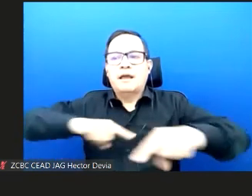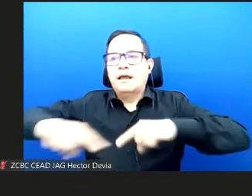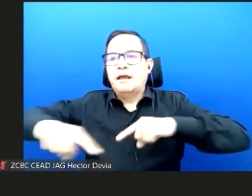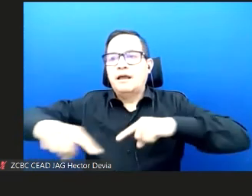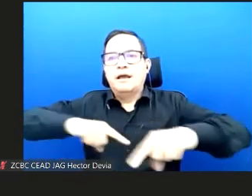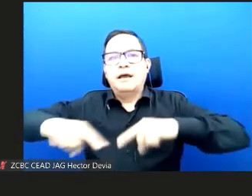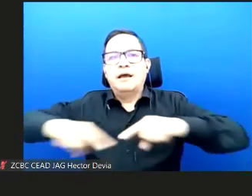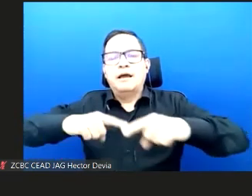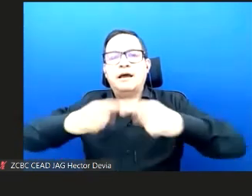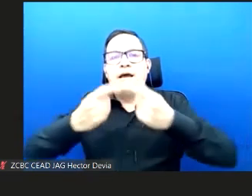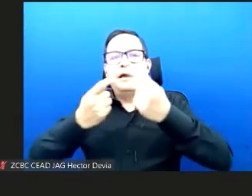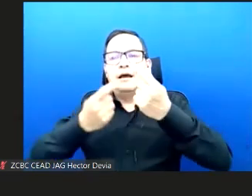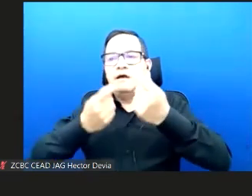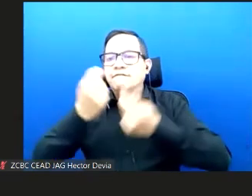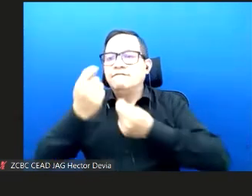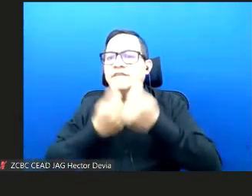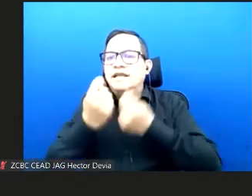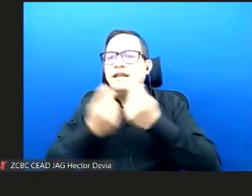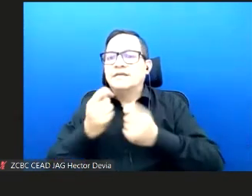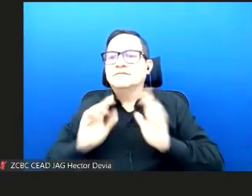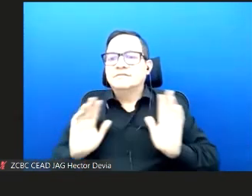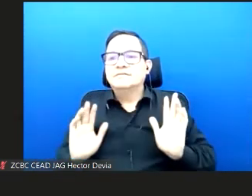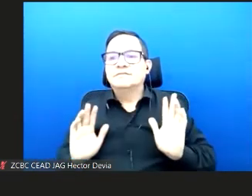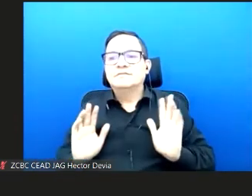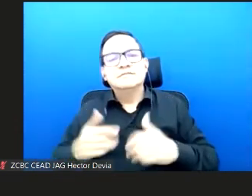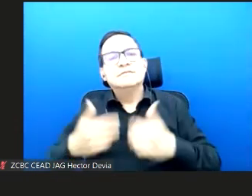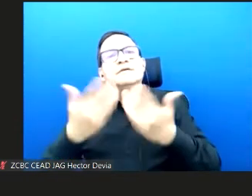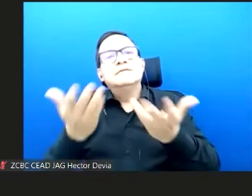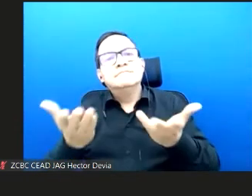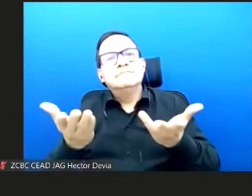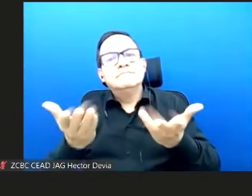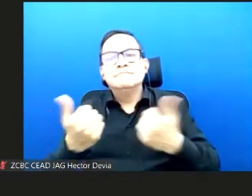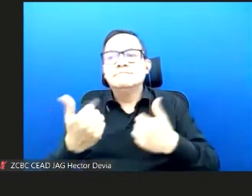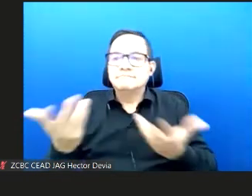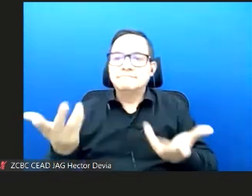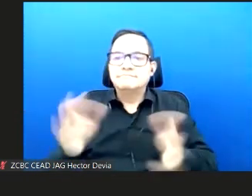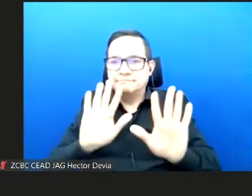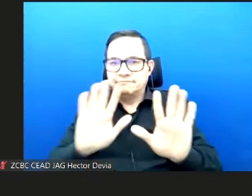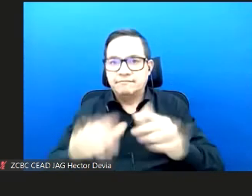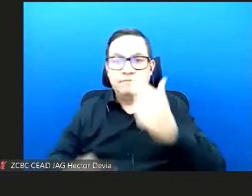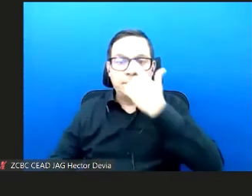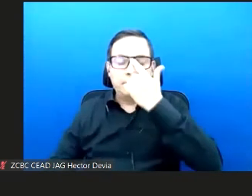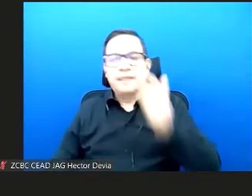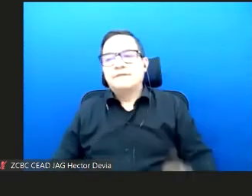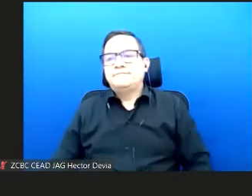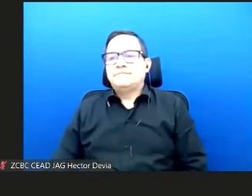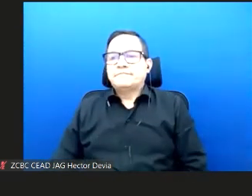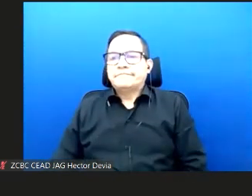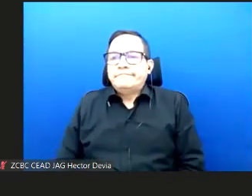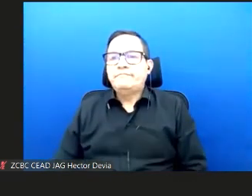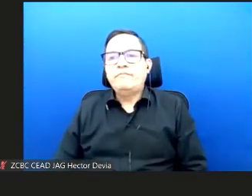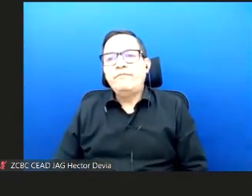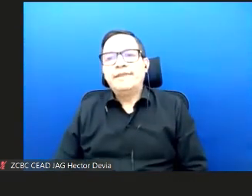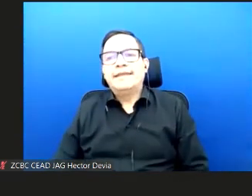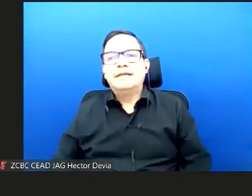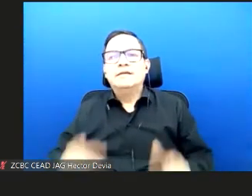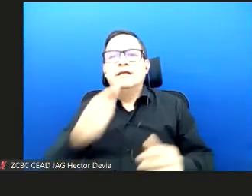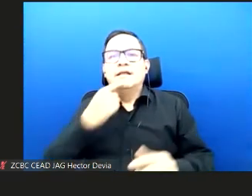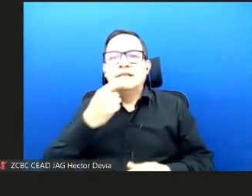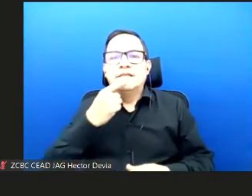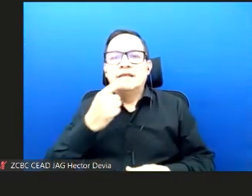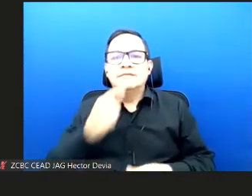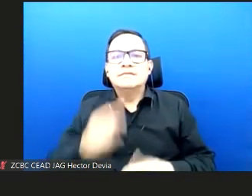en total, administración financiera, espérenme, me devuelvo. Administración financiera